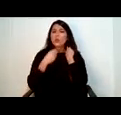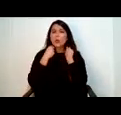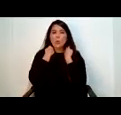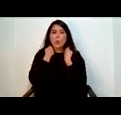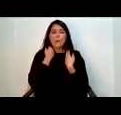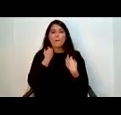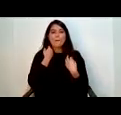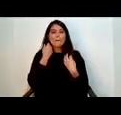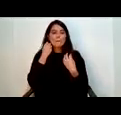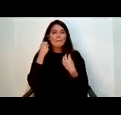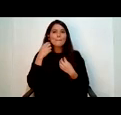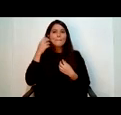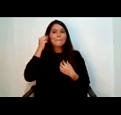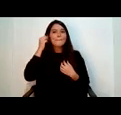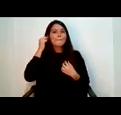efectividad.